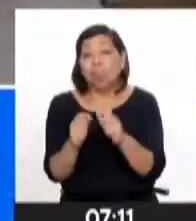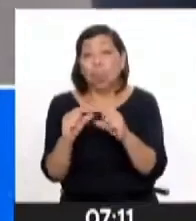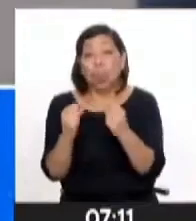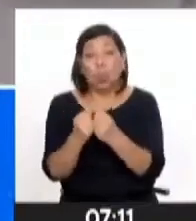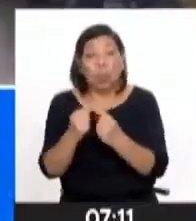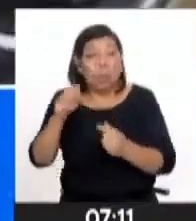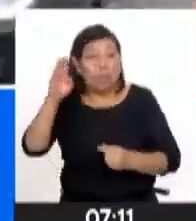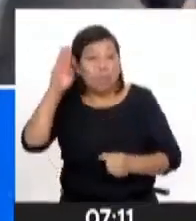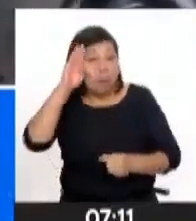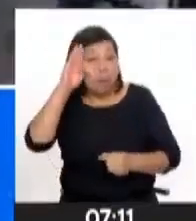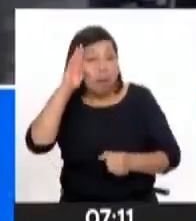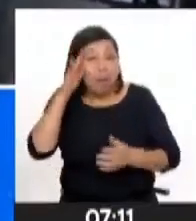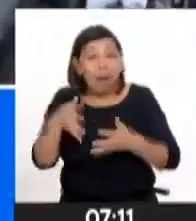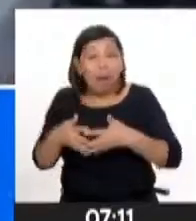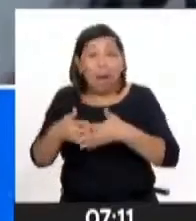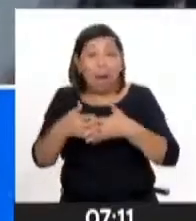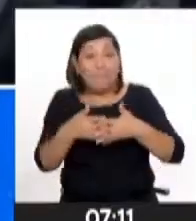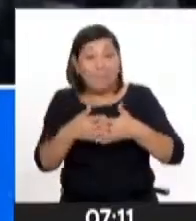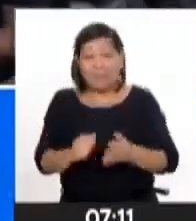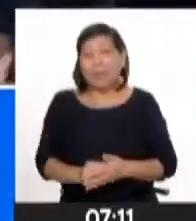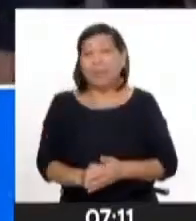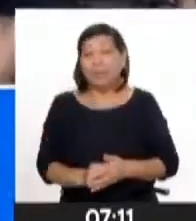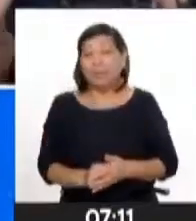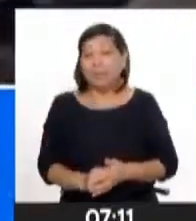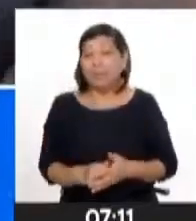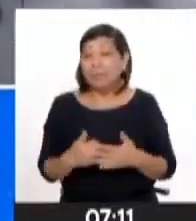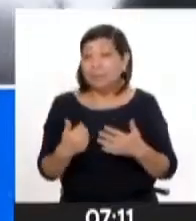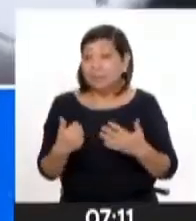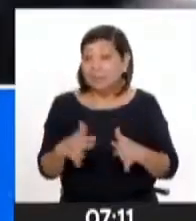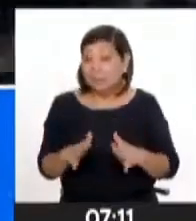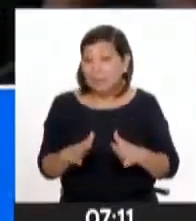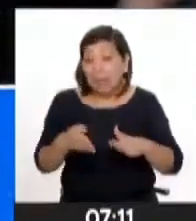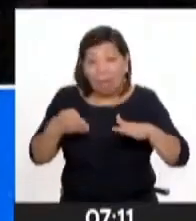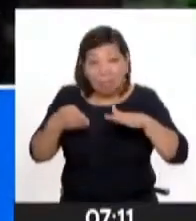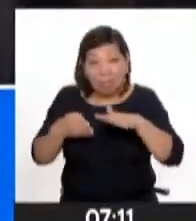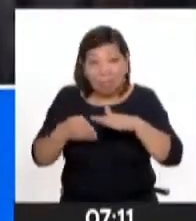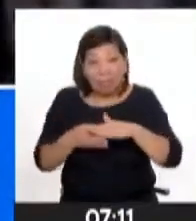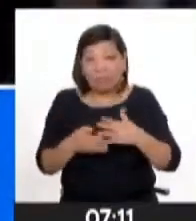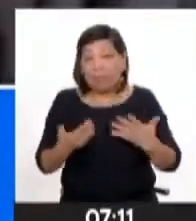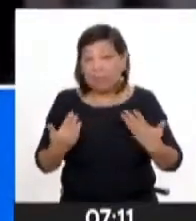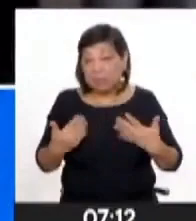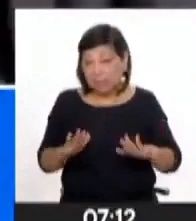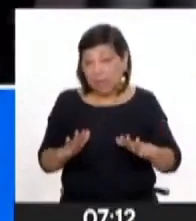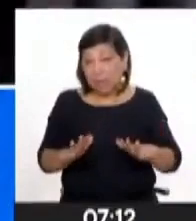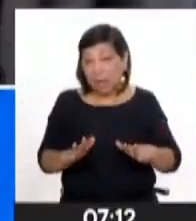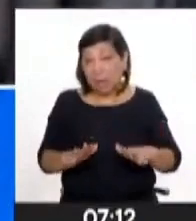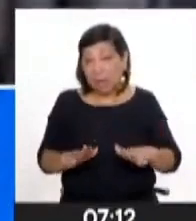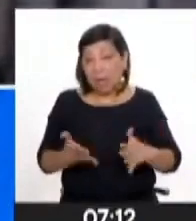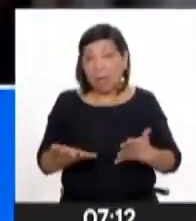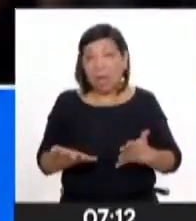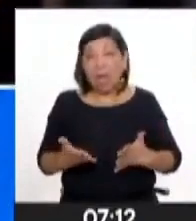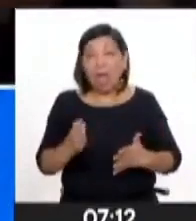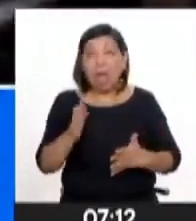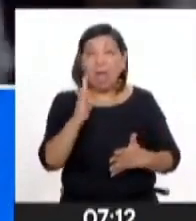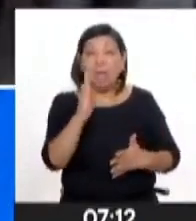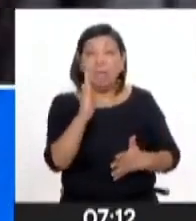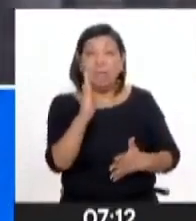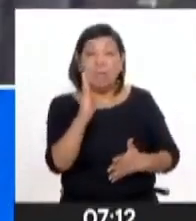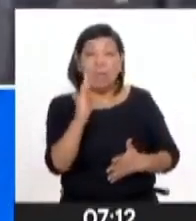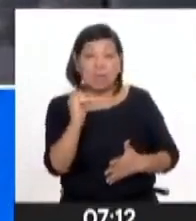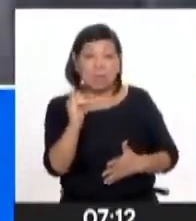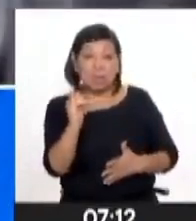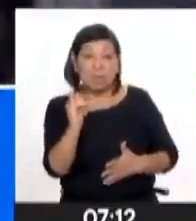Interpol. Joran Van der Sloot fue entregado por las autoridades peruanas al FBI para ser extraditado hacia los Estados